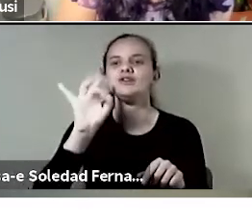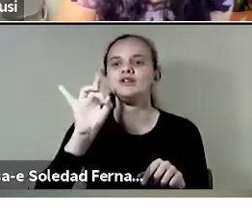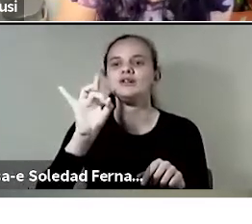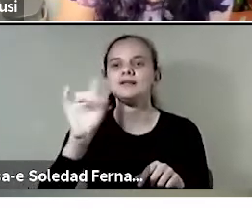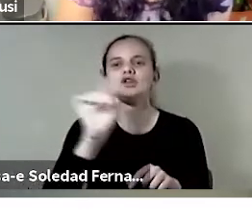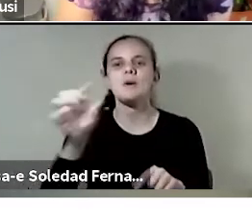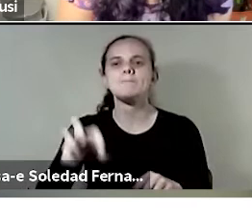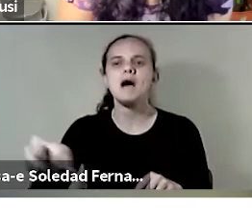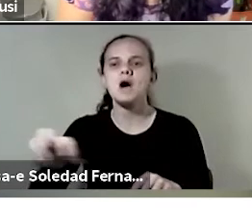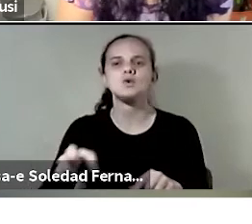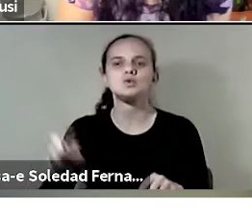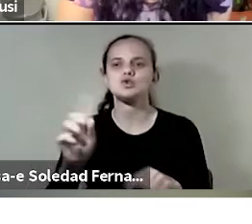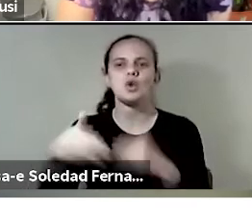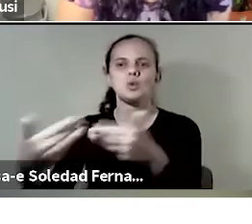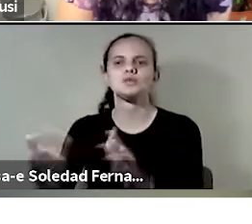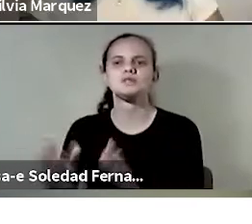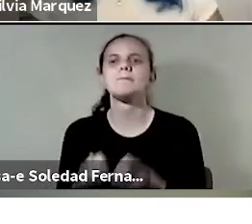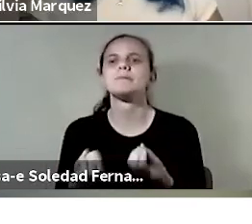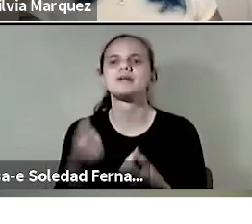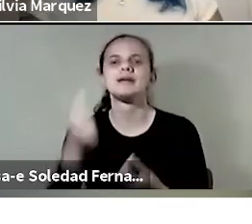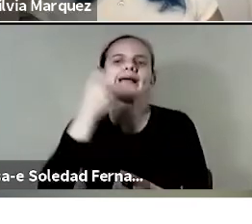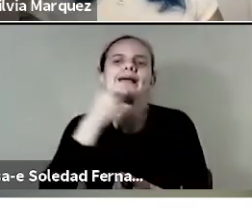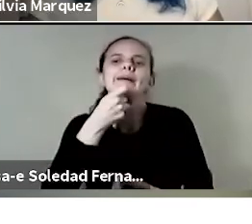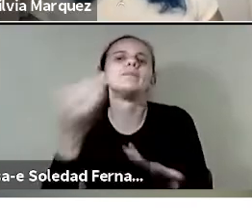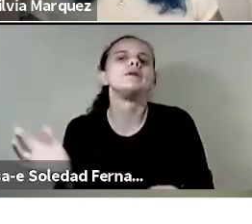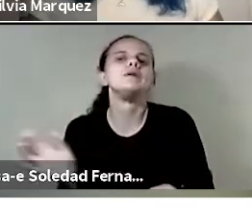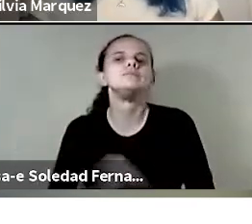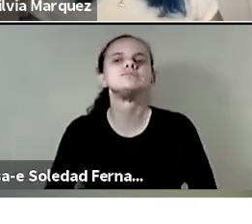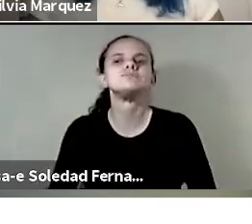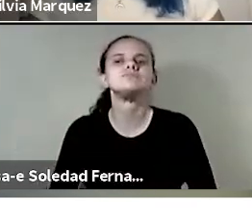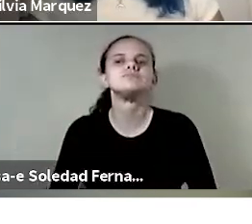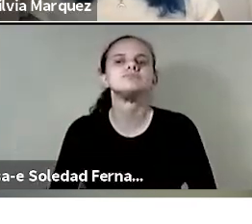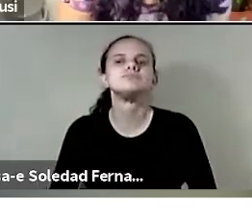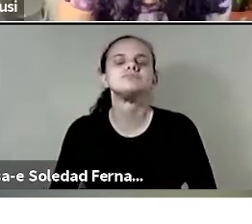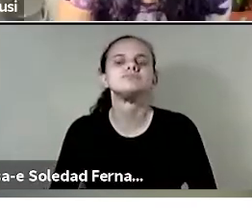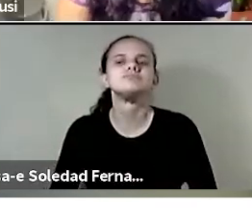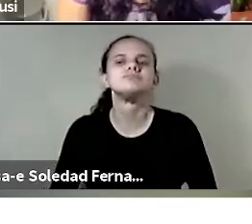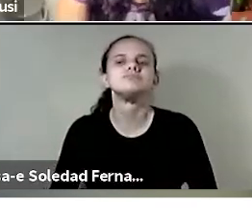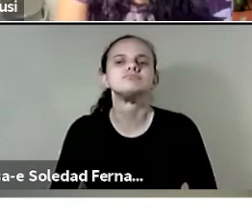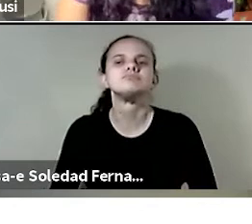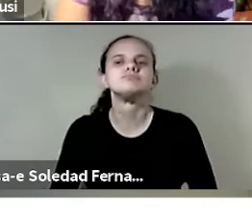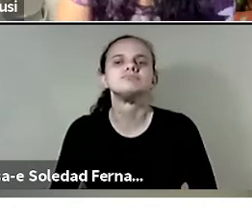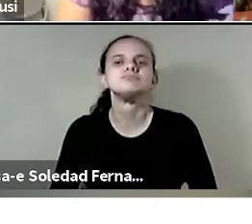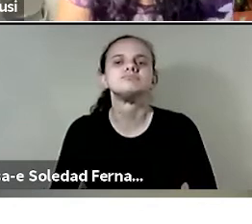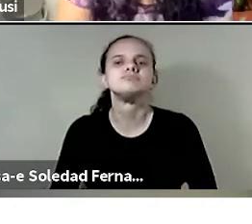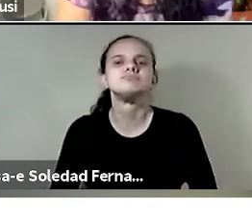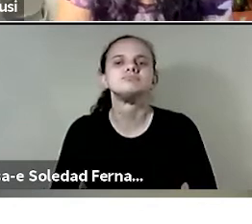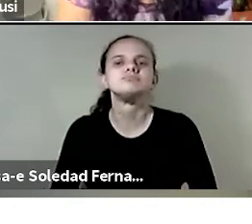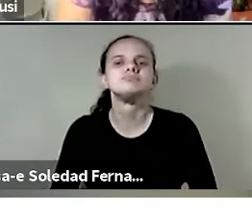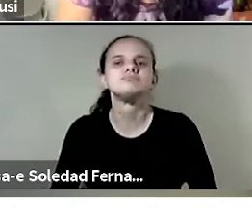podrían navegar con el teclado y no con el mouse? Les dejo ahí para que empiecen a contestar si se les ocurren algunos